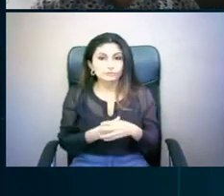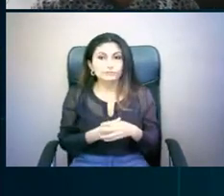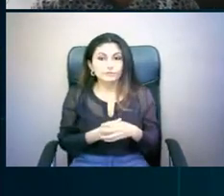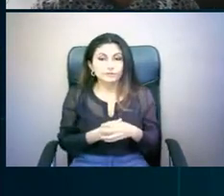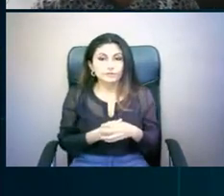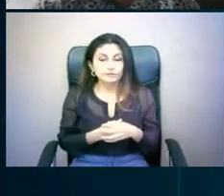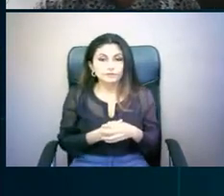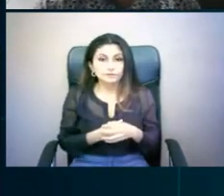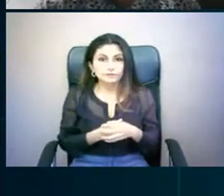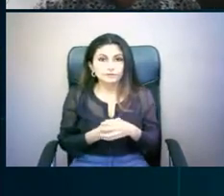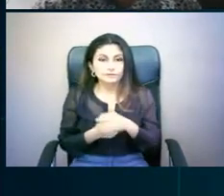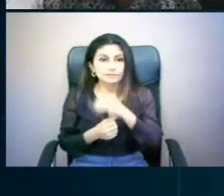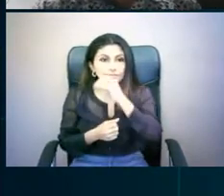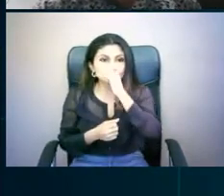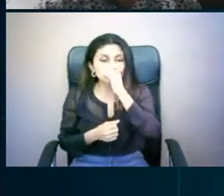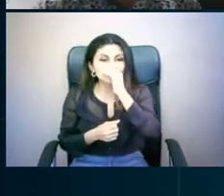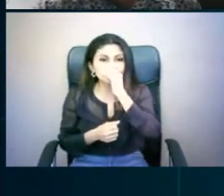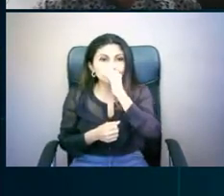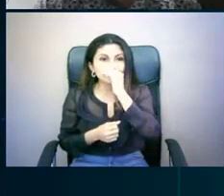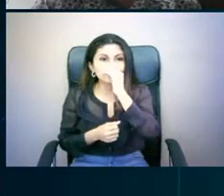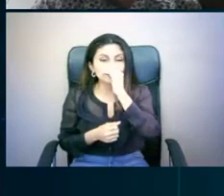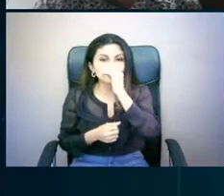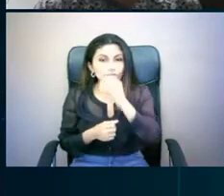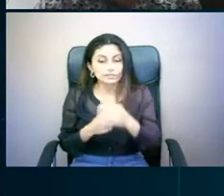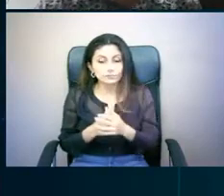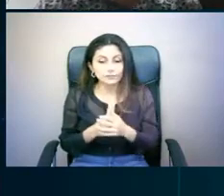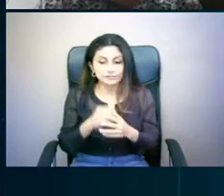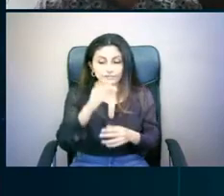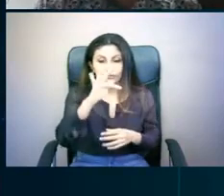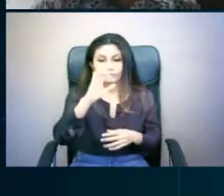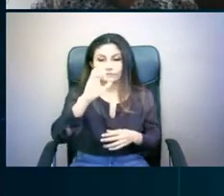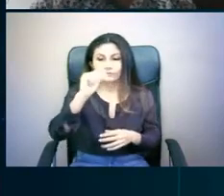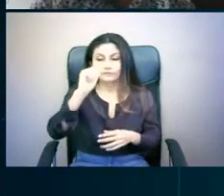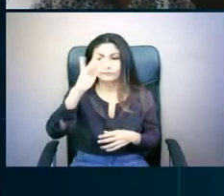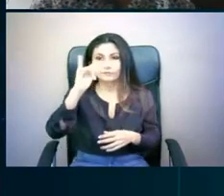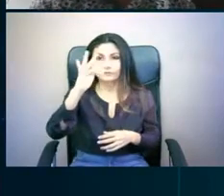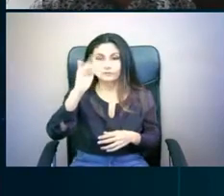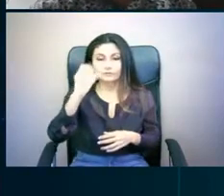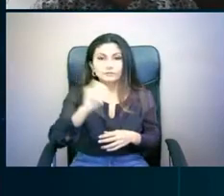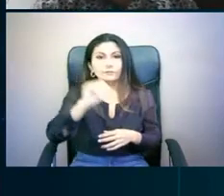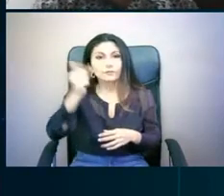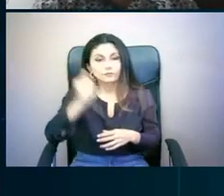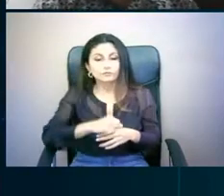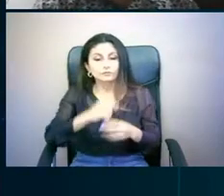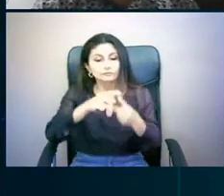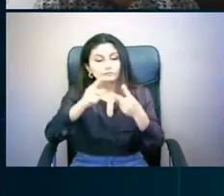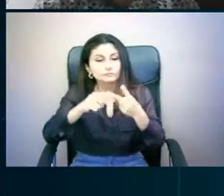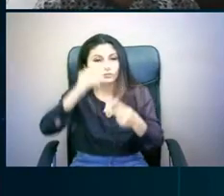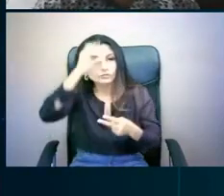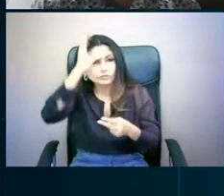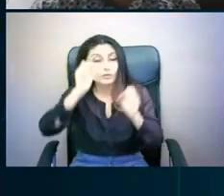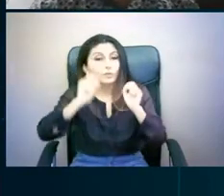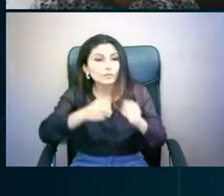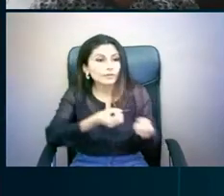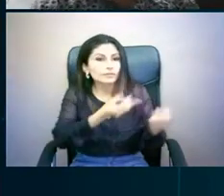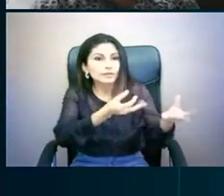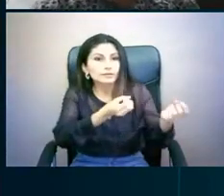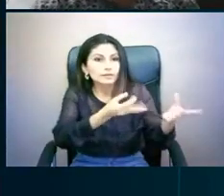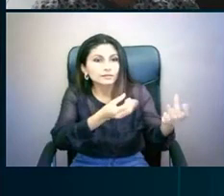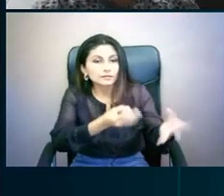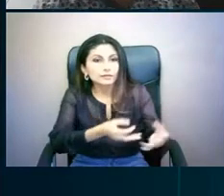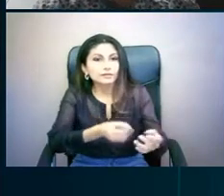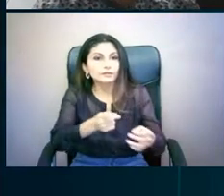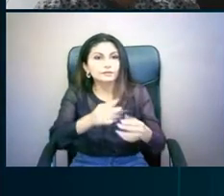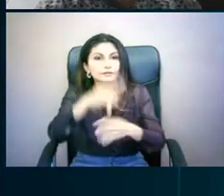digamos, como precedente que el conocimiento explícito es ese que podemos documentar, es ese que podemos transmitir, es ese que podemos, digamos, almacenar en bases